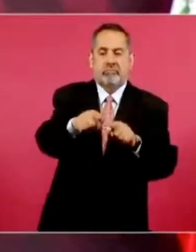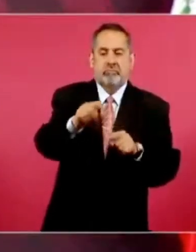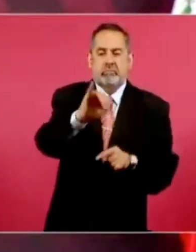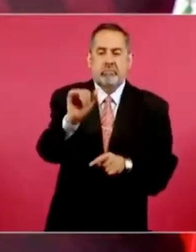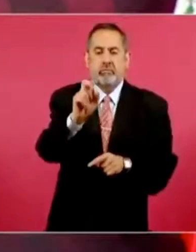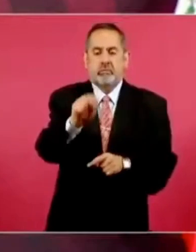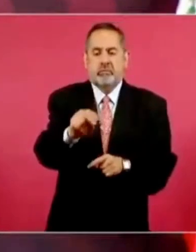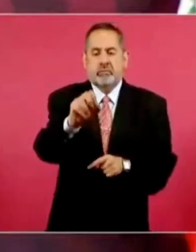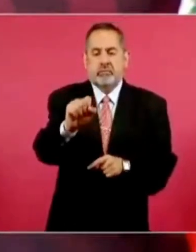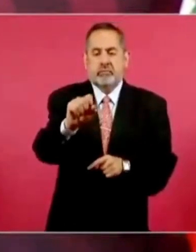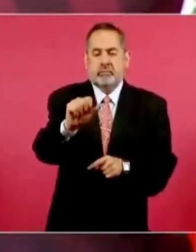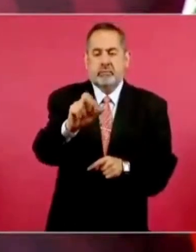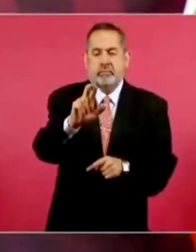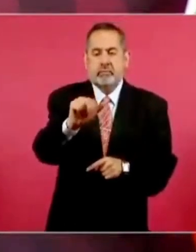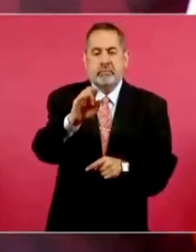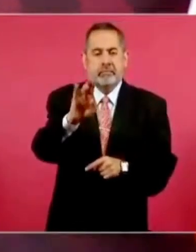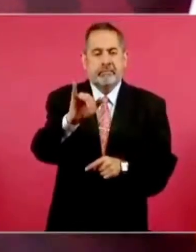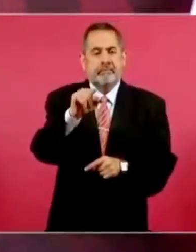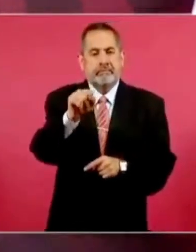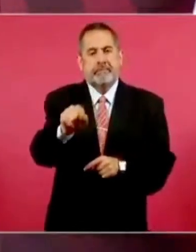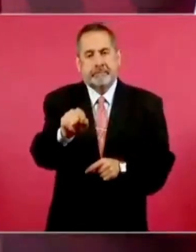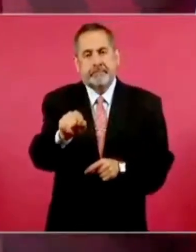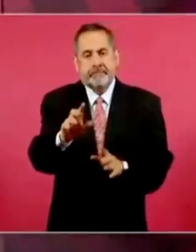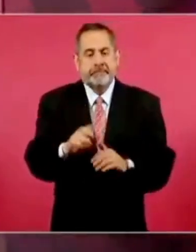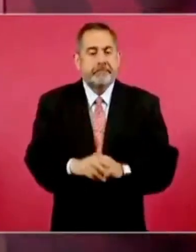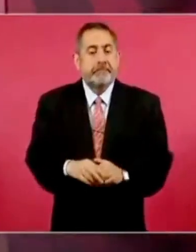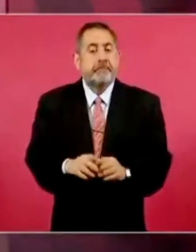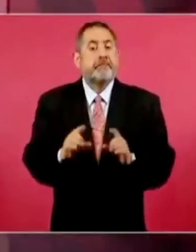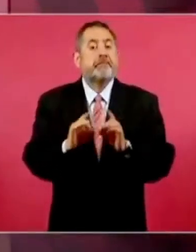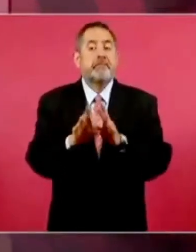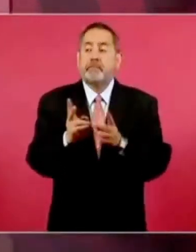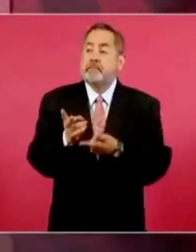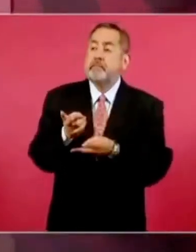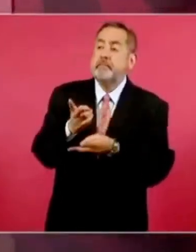a Juan Saravia y llega